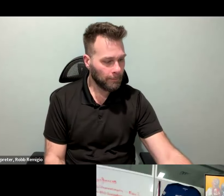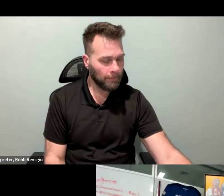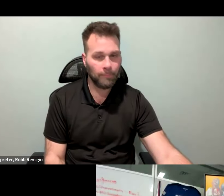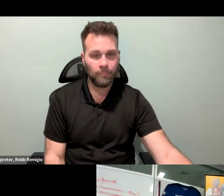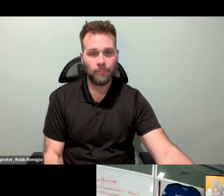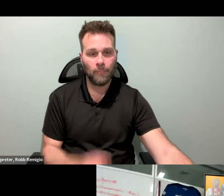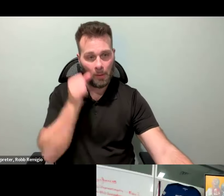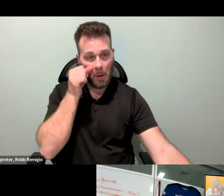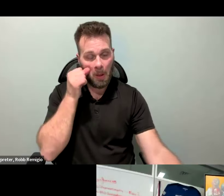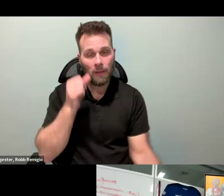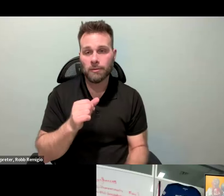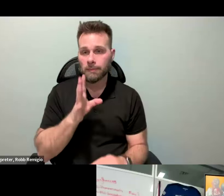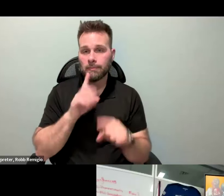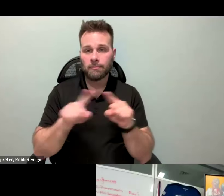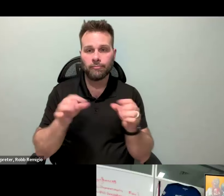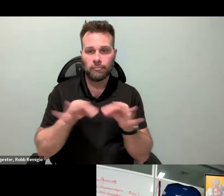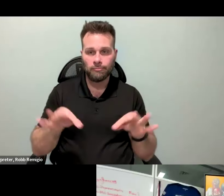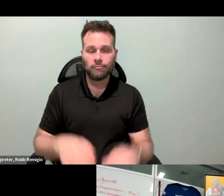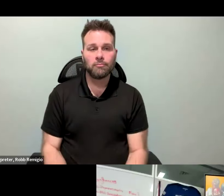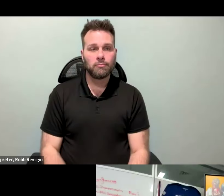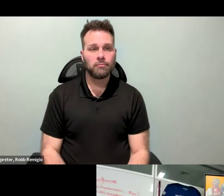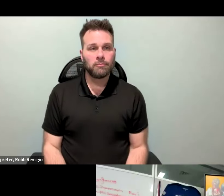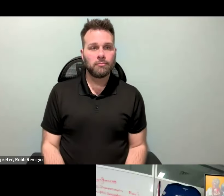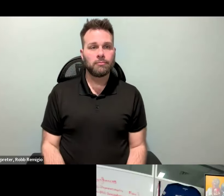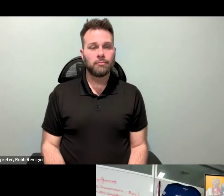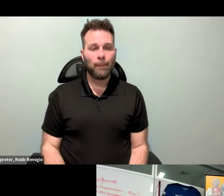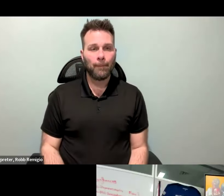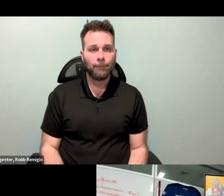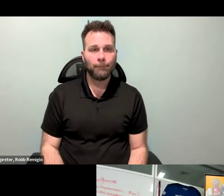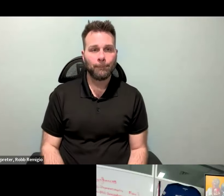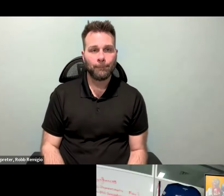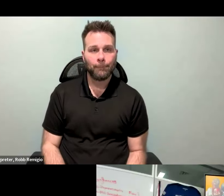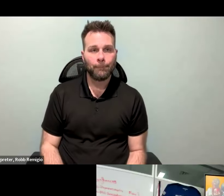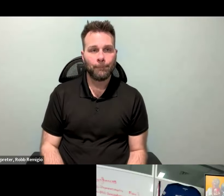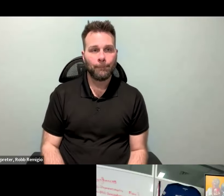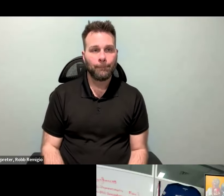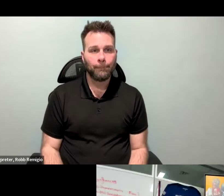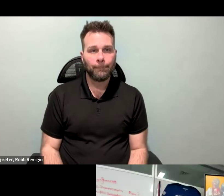Hola, buenas noches. Yo tengo una específica con mi hijo.